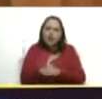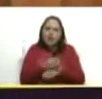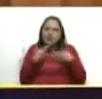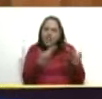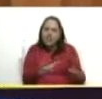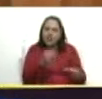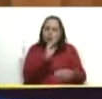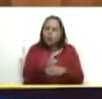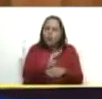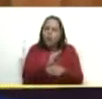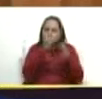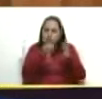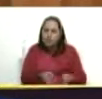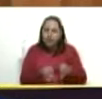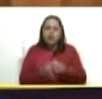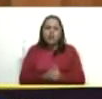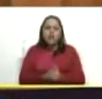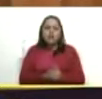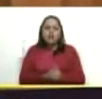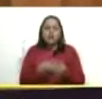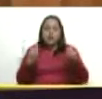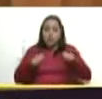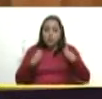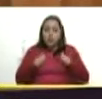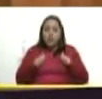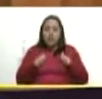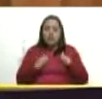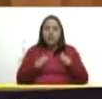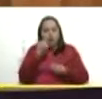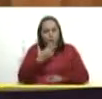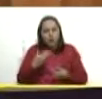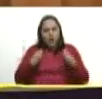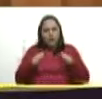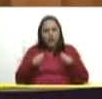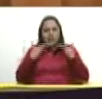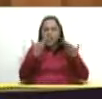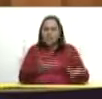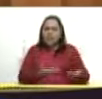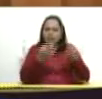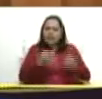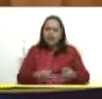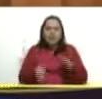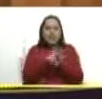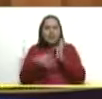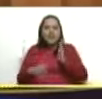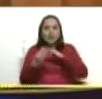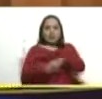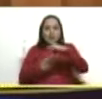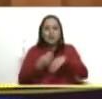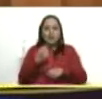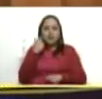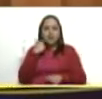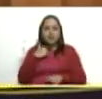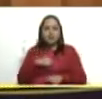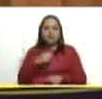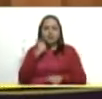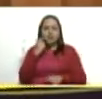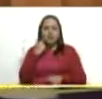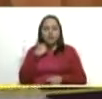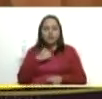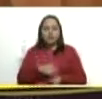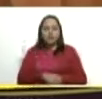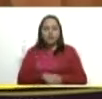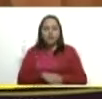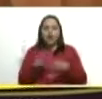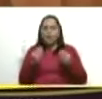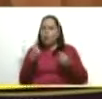garantías de su existir, de su vivir, les dé las garantías de sus derechos fundamentales. Hay